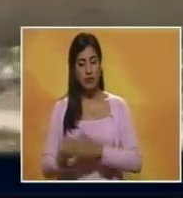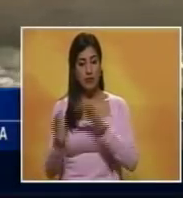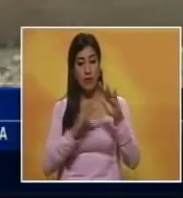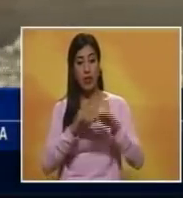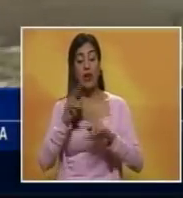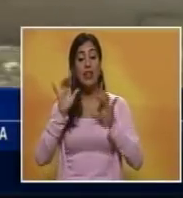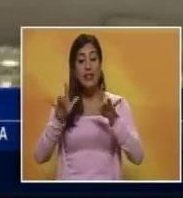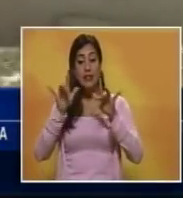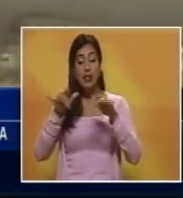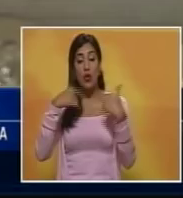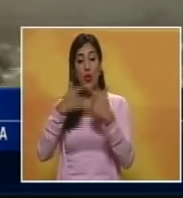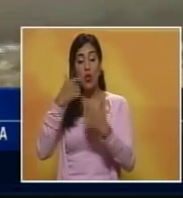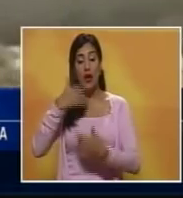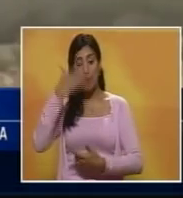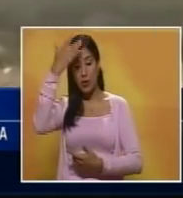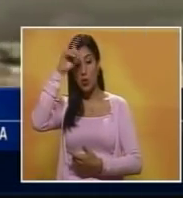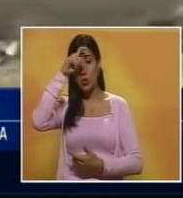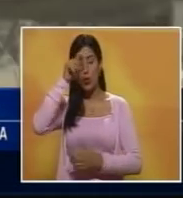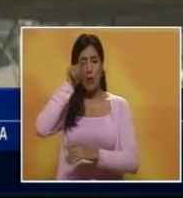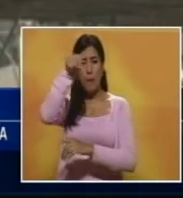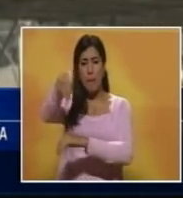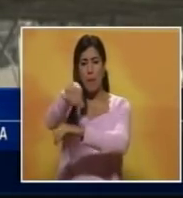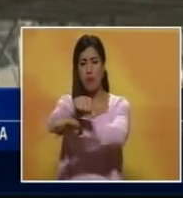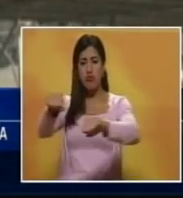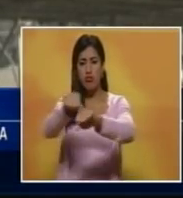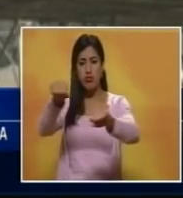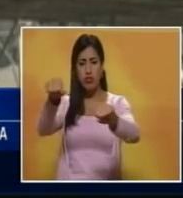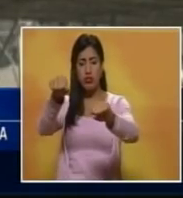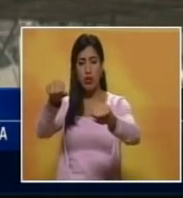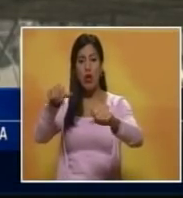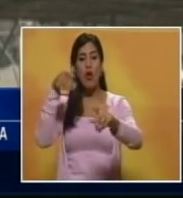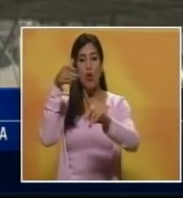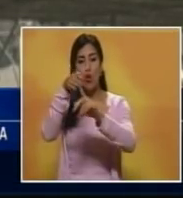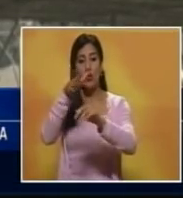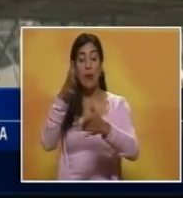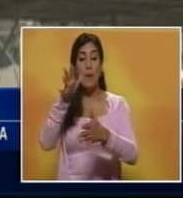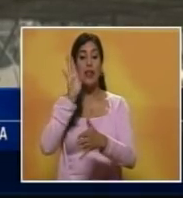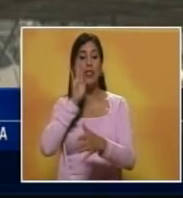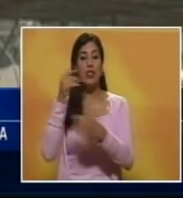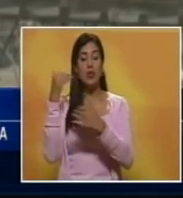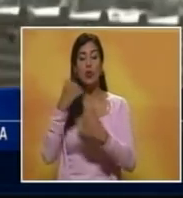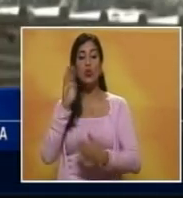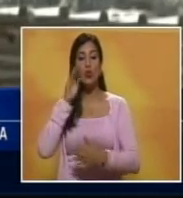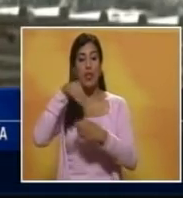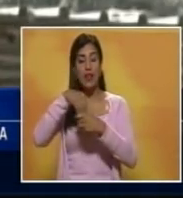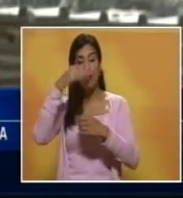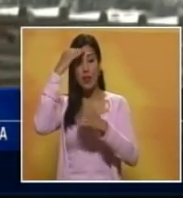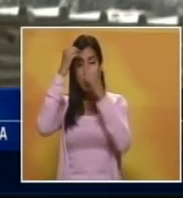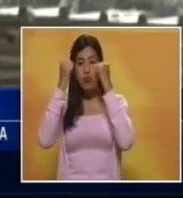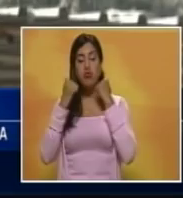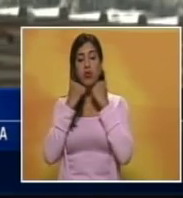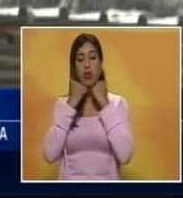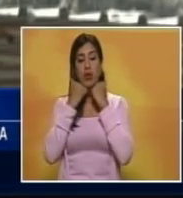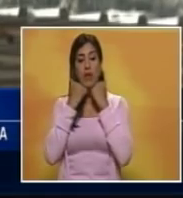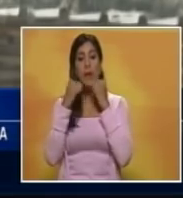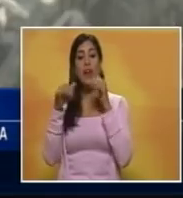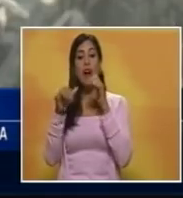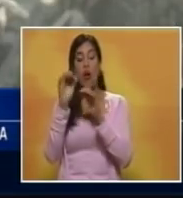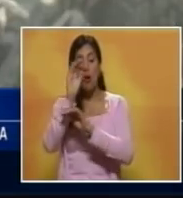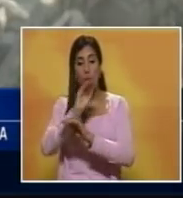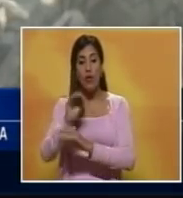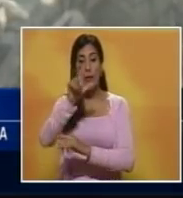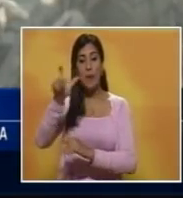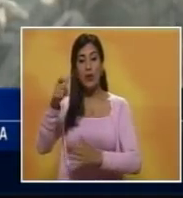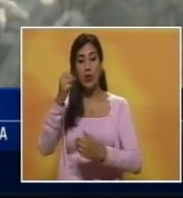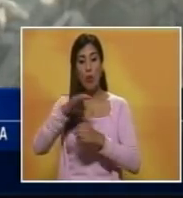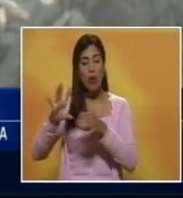En Siria, el ejército turco lanzó un ataque de morteros contra presuntas posiciones de las milicias kurdas, las unidades de protección